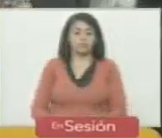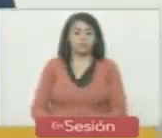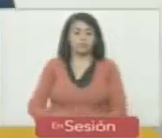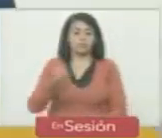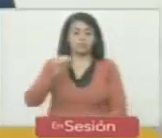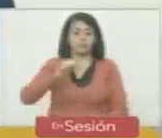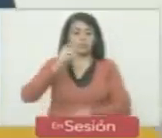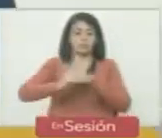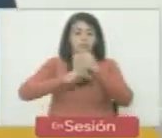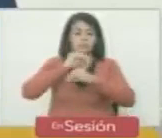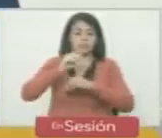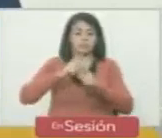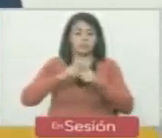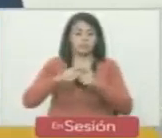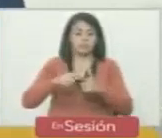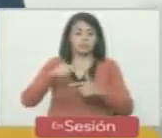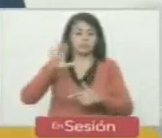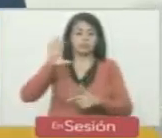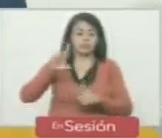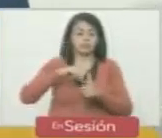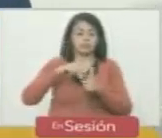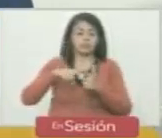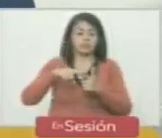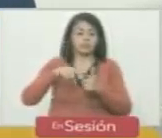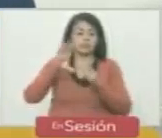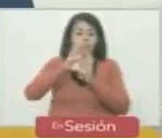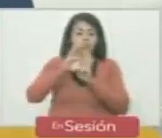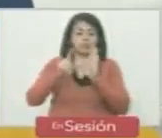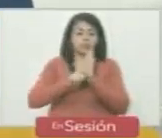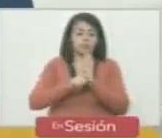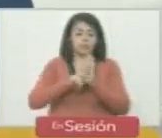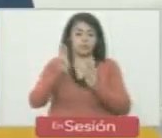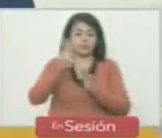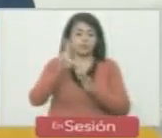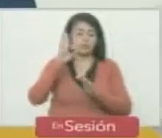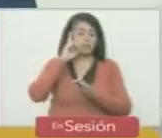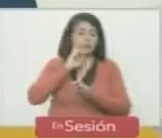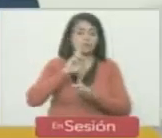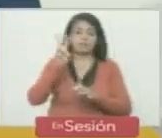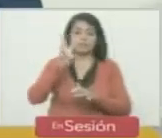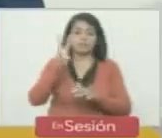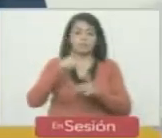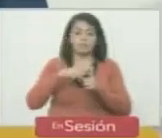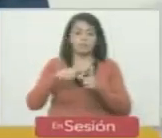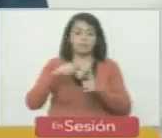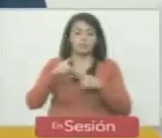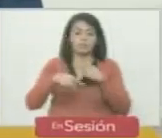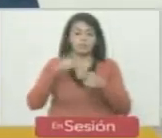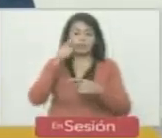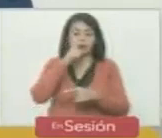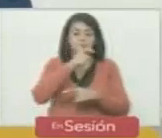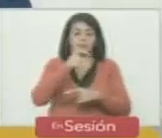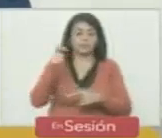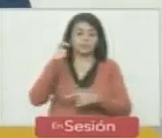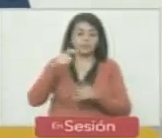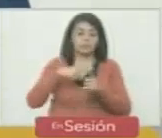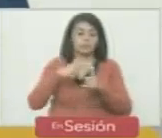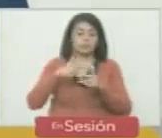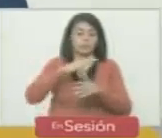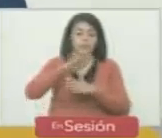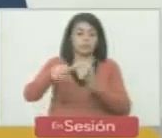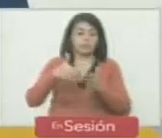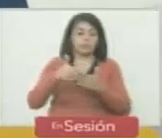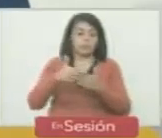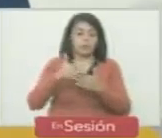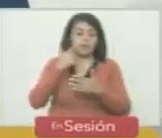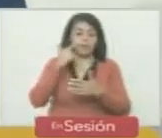Si así lo hiciere, que la patria, que la Constitución de la República Bolivariana, que los pueblos indígenas y que